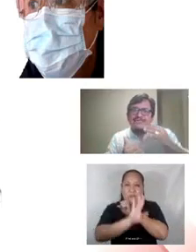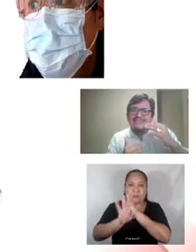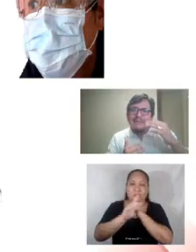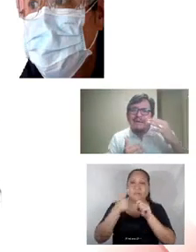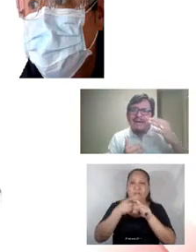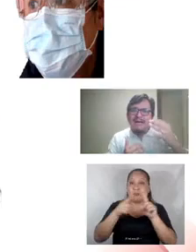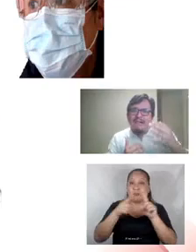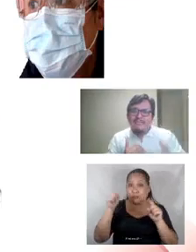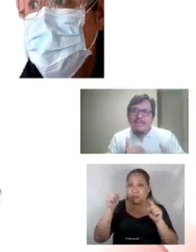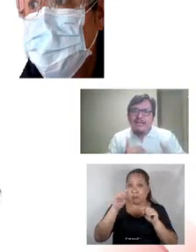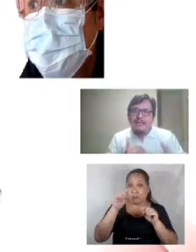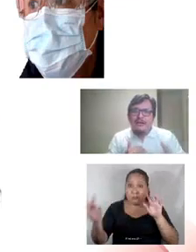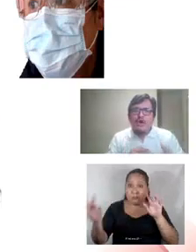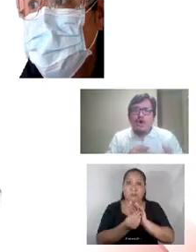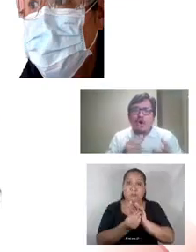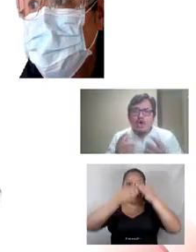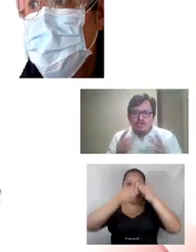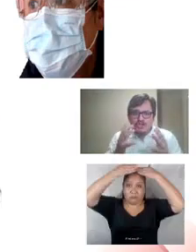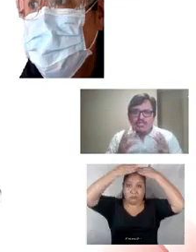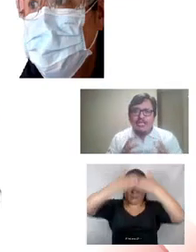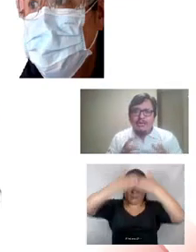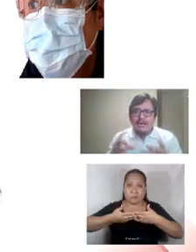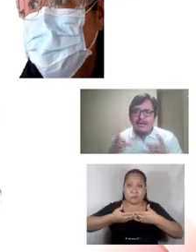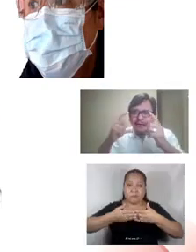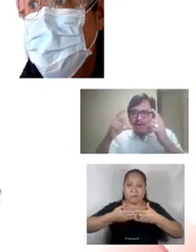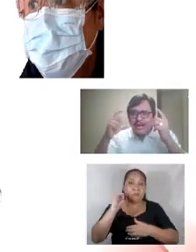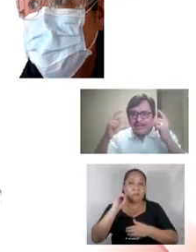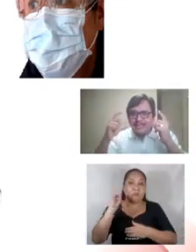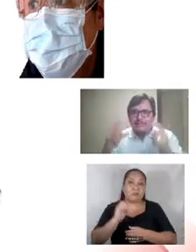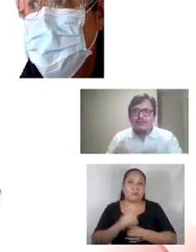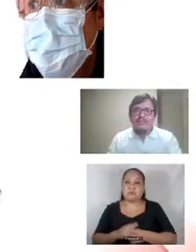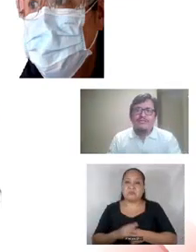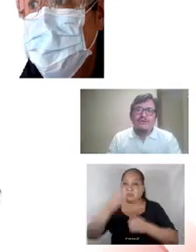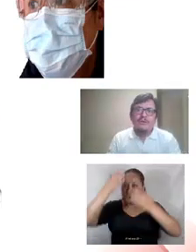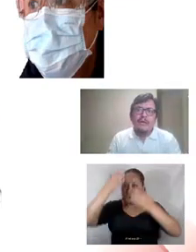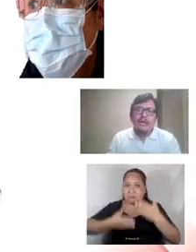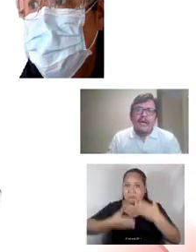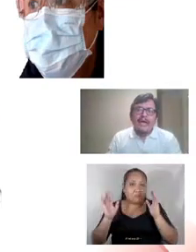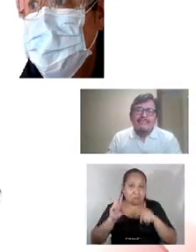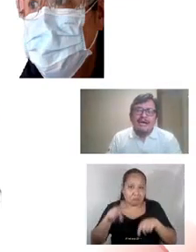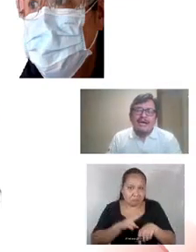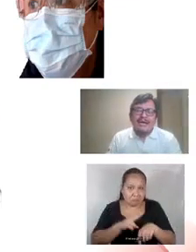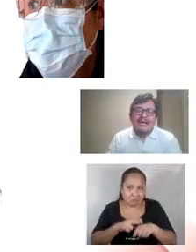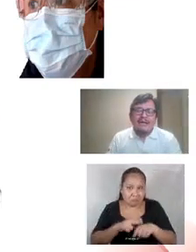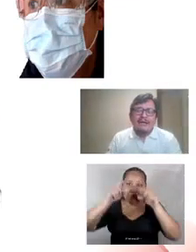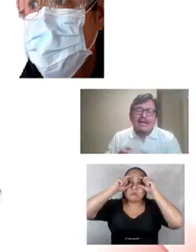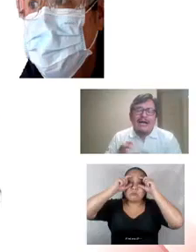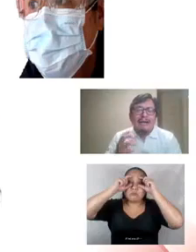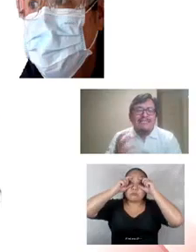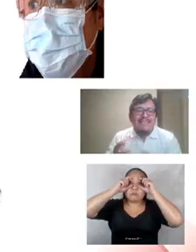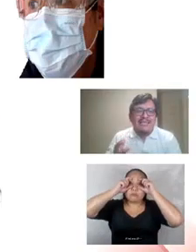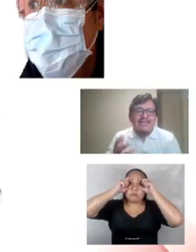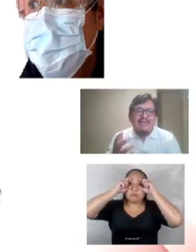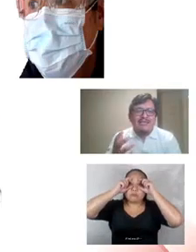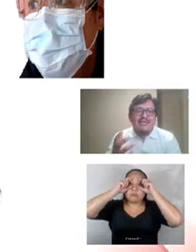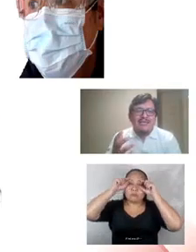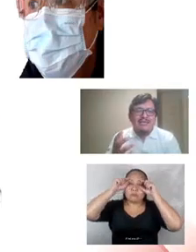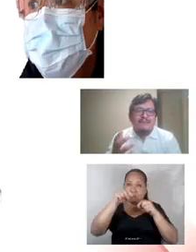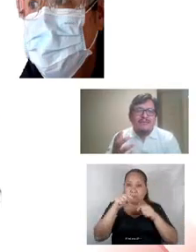le sumas la máscara facial o, si no tiene la máscara, los lentes de protección, esa